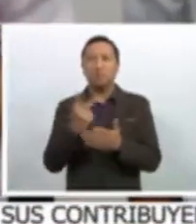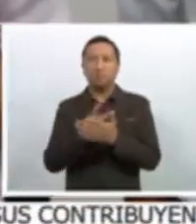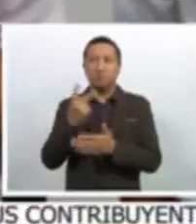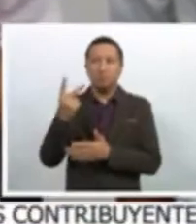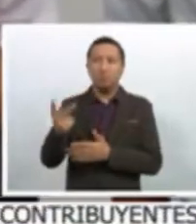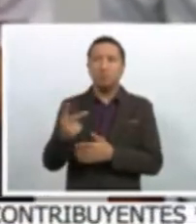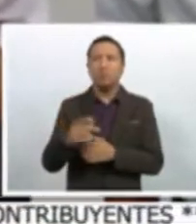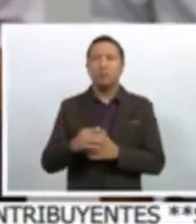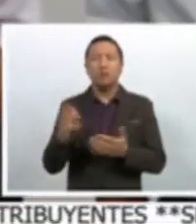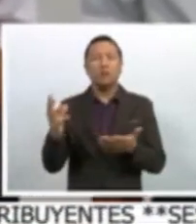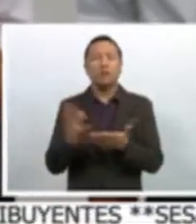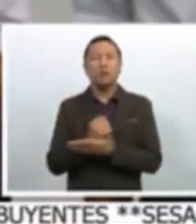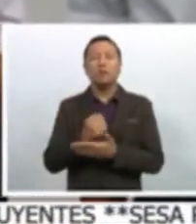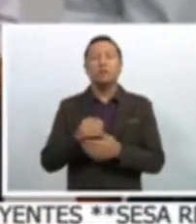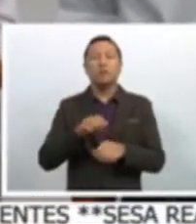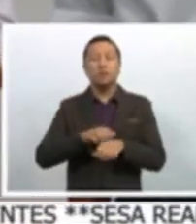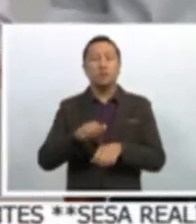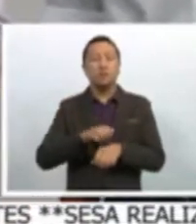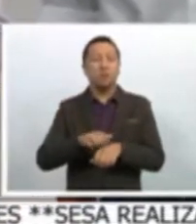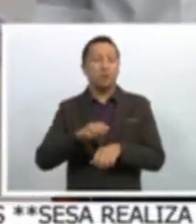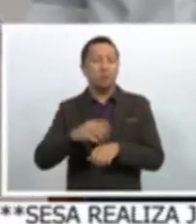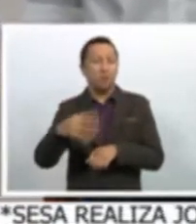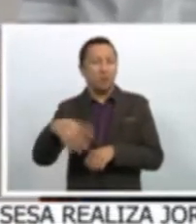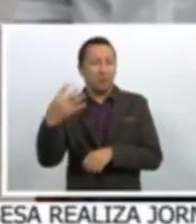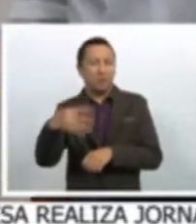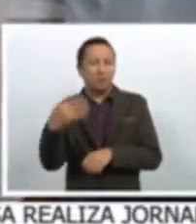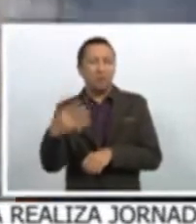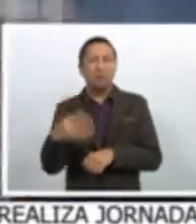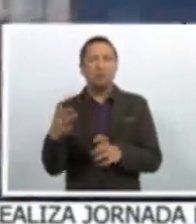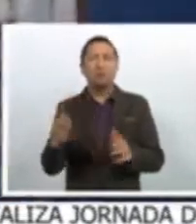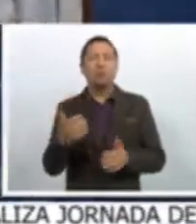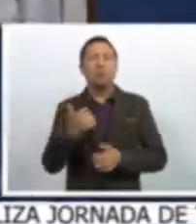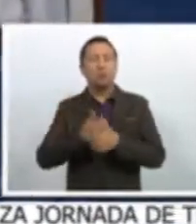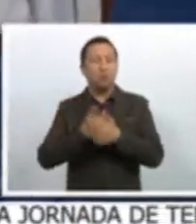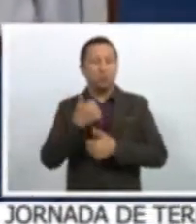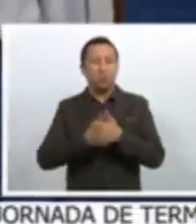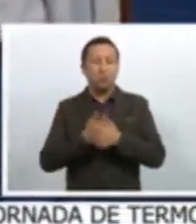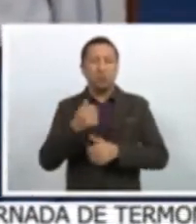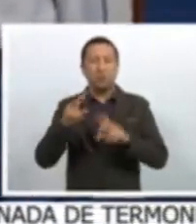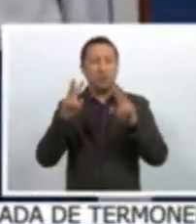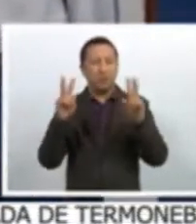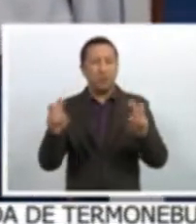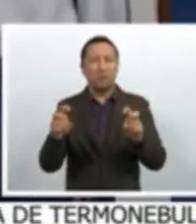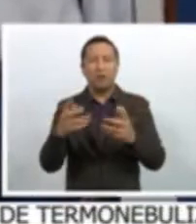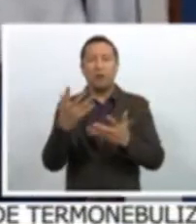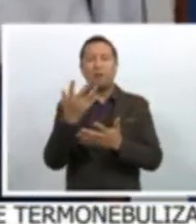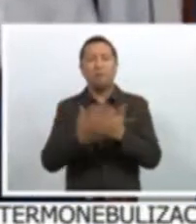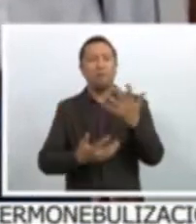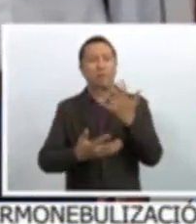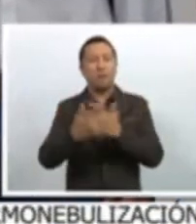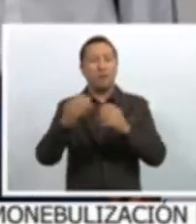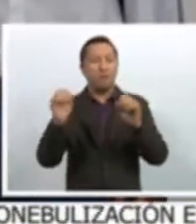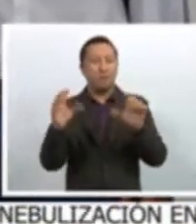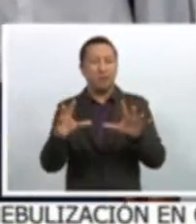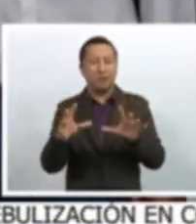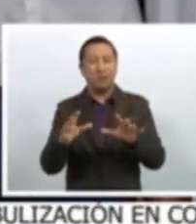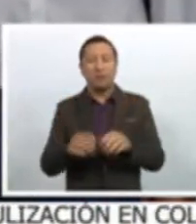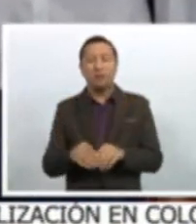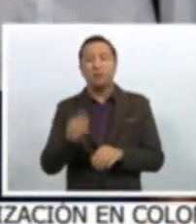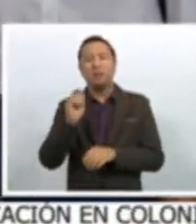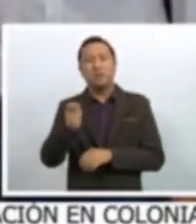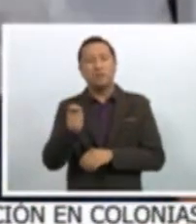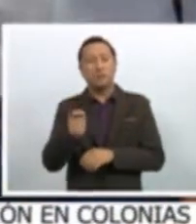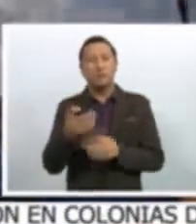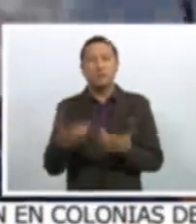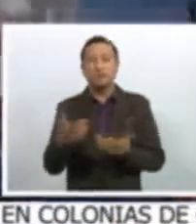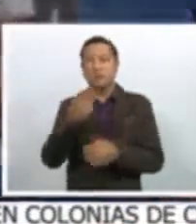del 14º Concurso Municipal de Artesanías Manos Mágicas del Caribe 2020. Entre los galardonados se encuentra Martín Concepción Martín Rivera por su